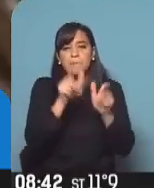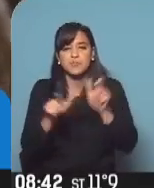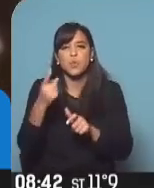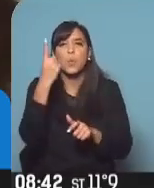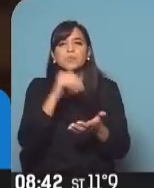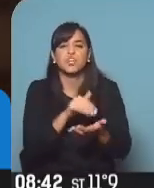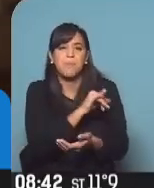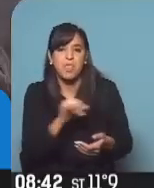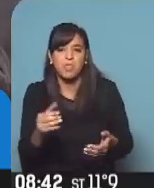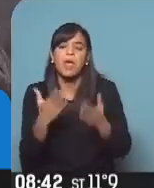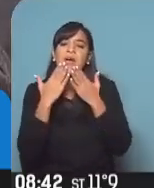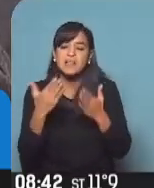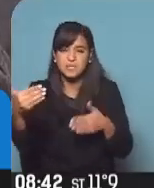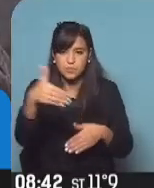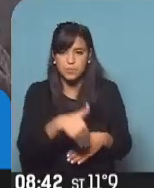millón y medio